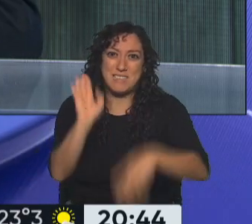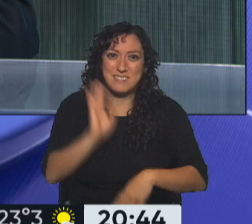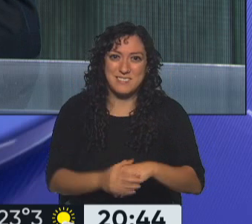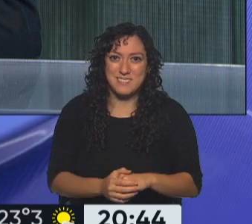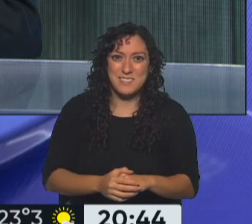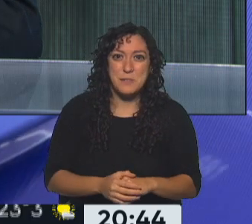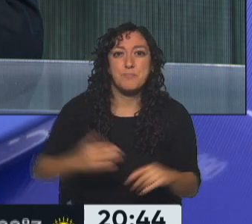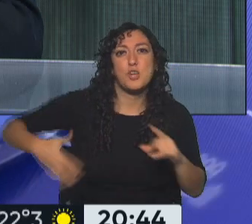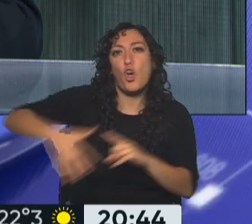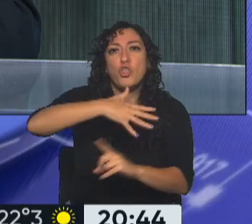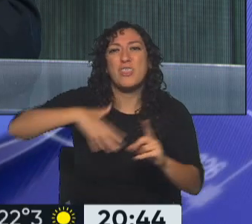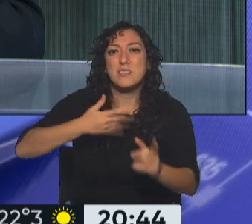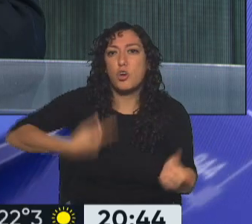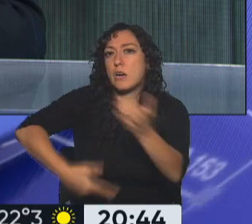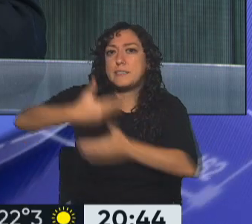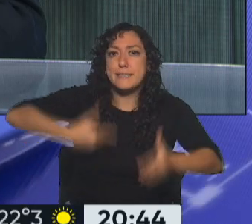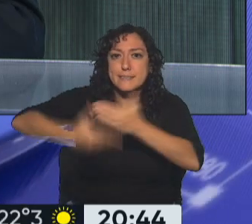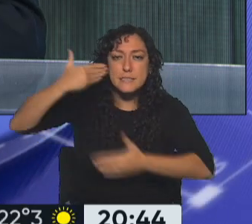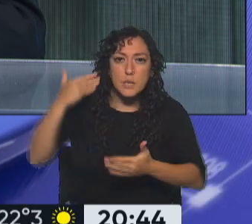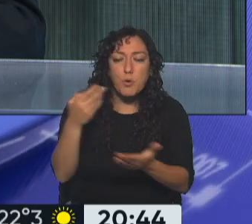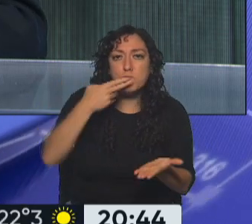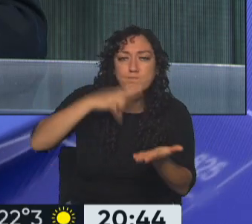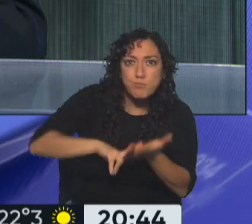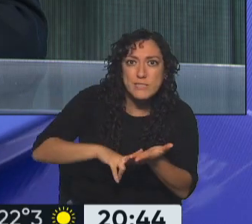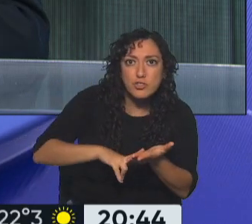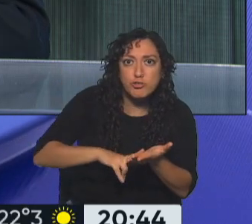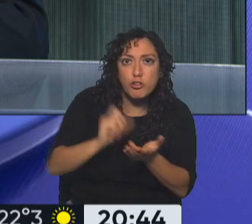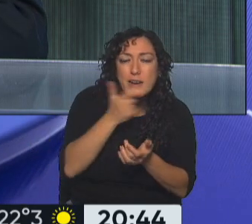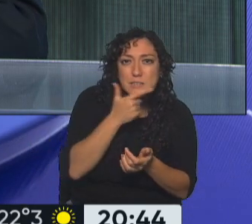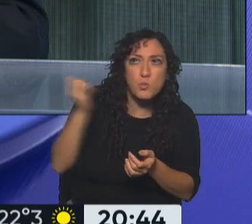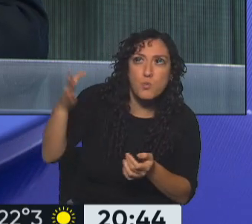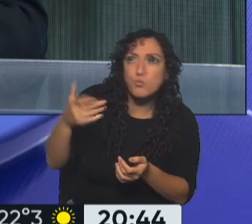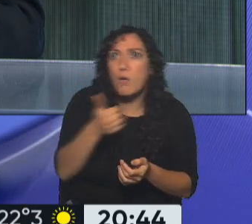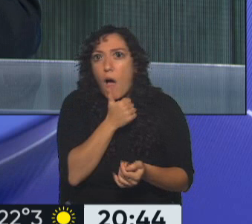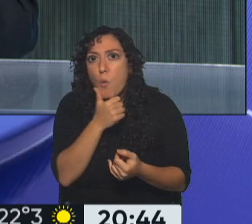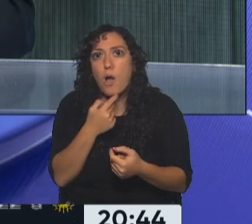contexto recesivo, cuando nos llegan las boletas de luz, de gas y de agua, es muy complejo